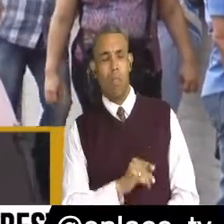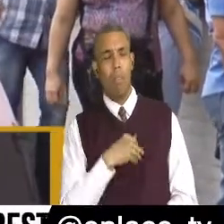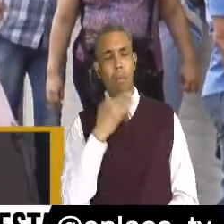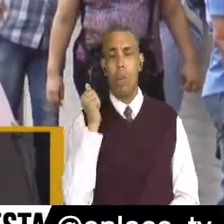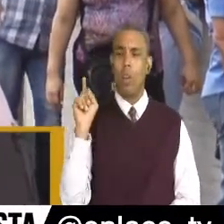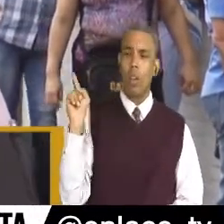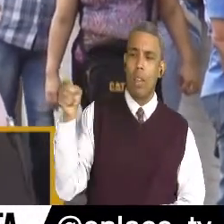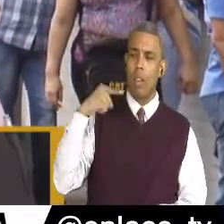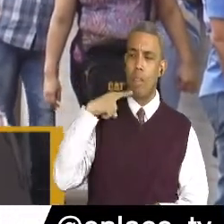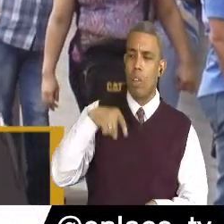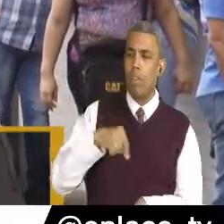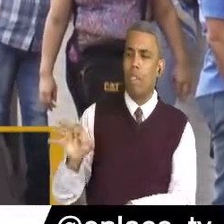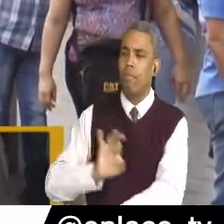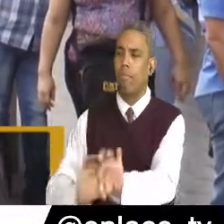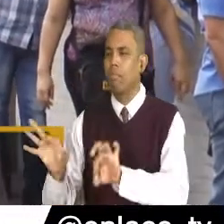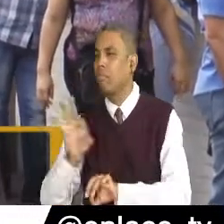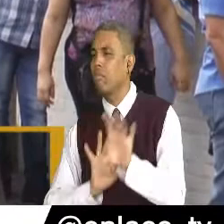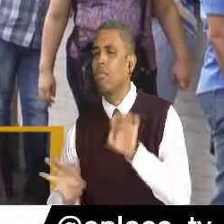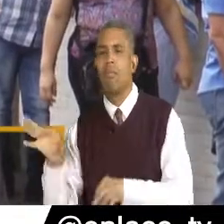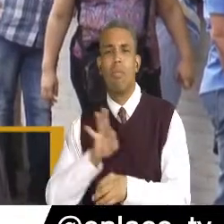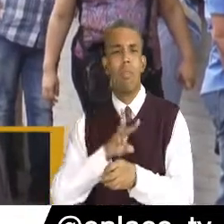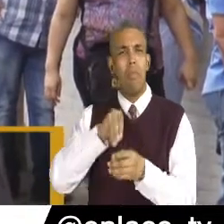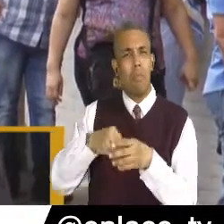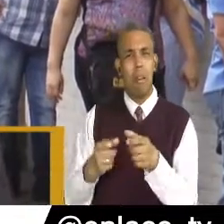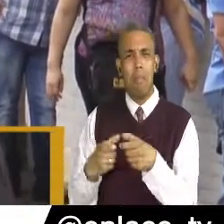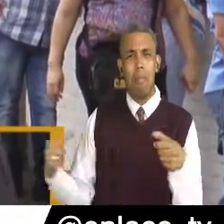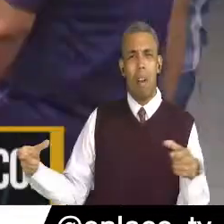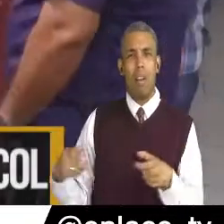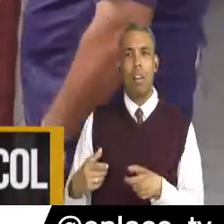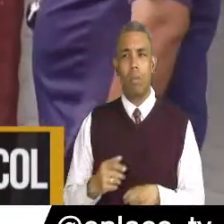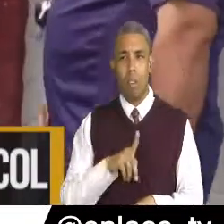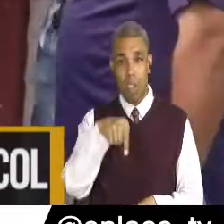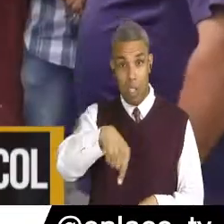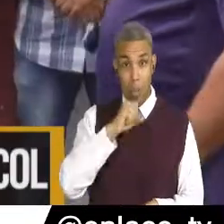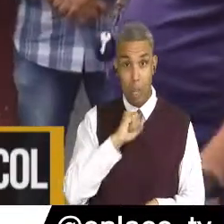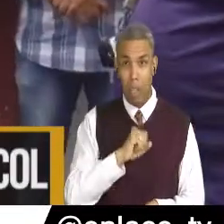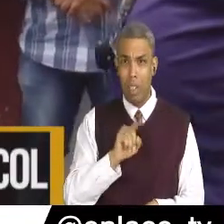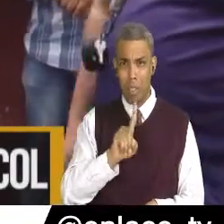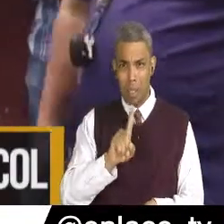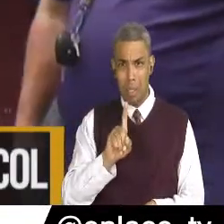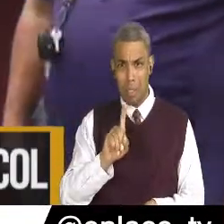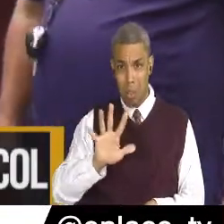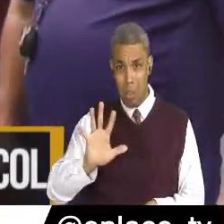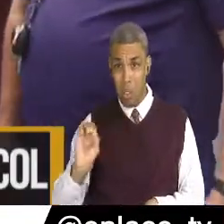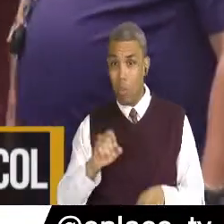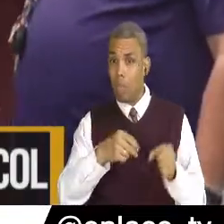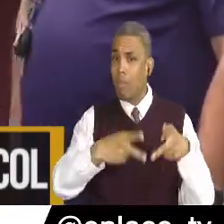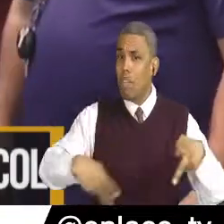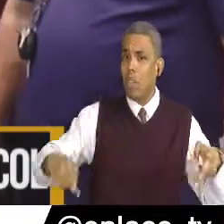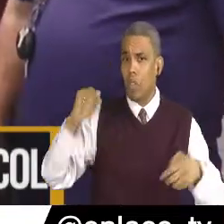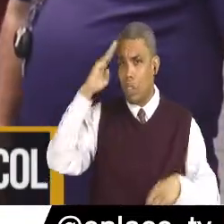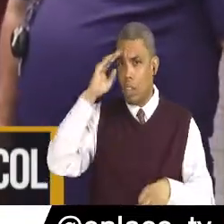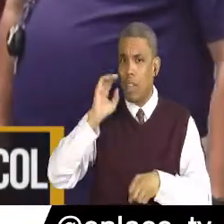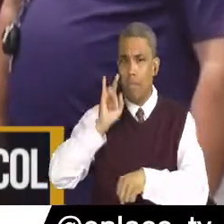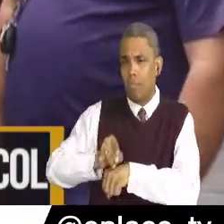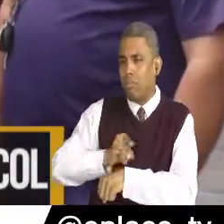tenemos aproximadamente 150 compañeros cesantes. Por lo pronto las protestas de los escoltas